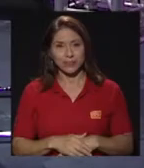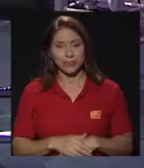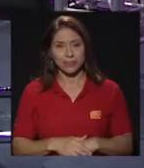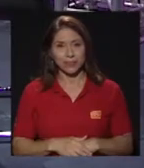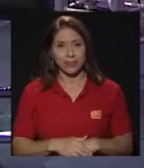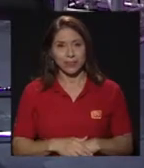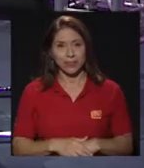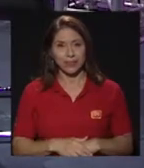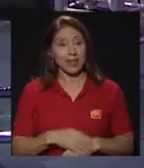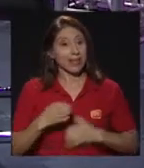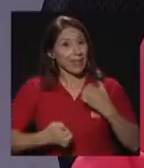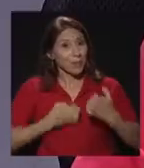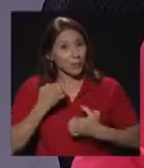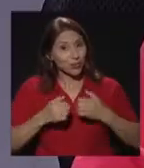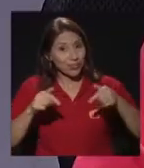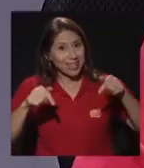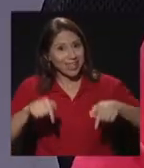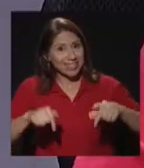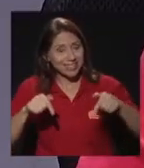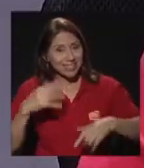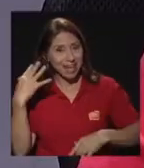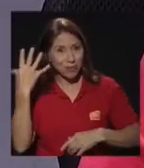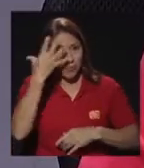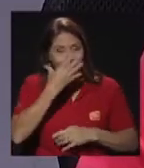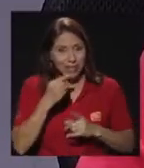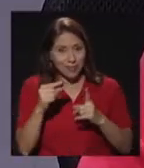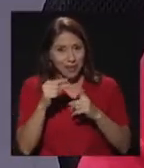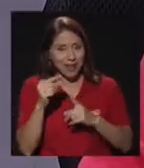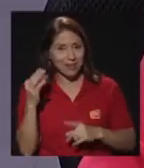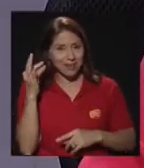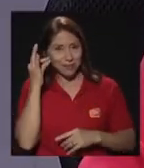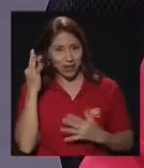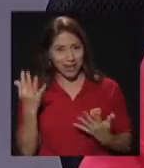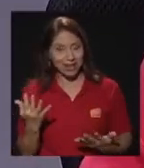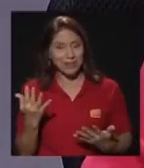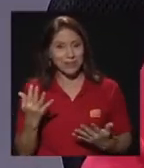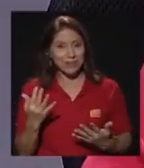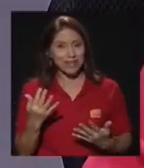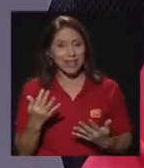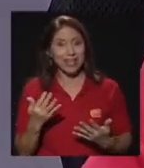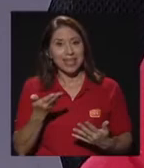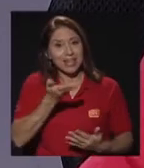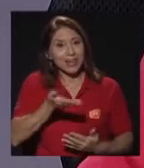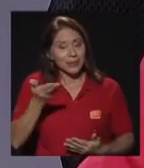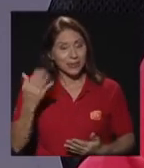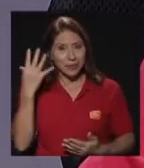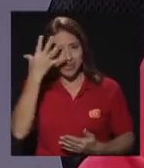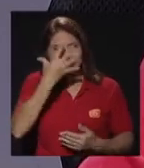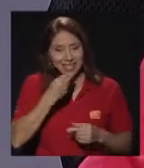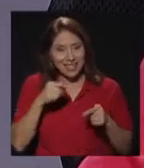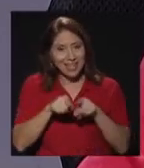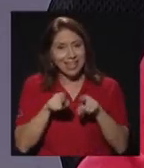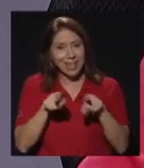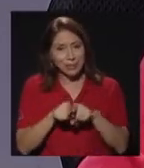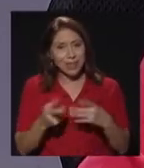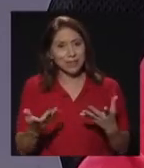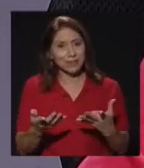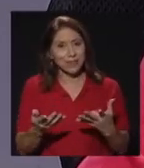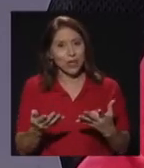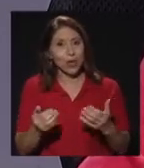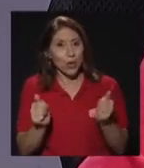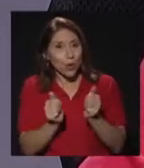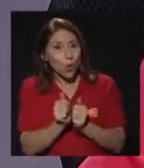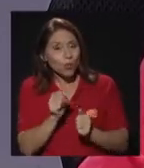Qué emoción estar en este espacio tan lindo de Palabra de Mujer y qué cosa más linda también con mujeres